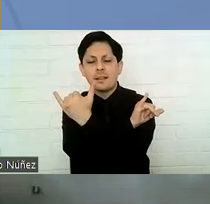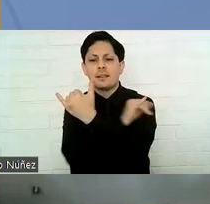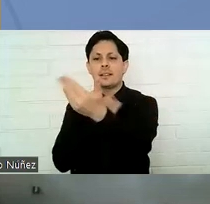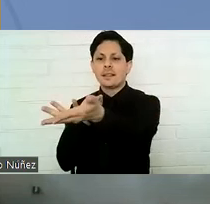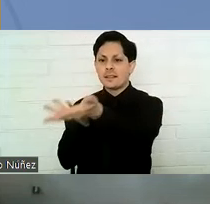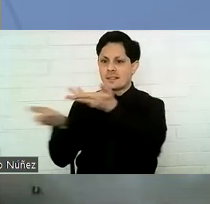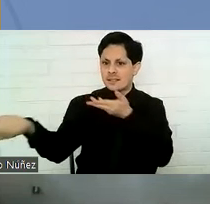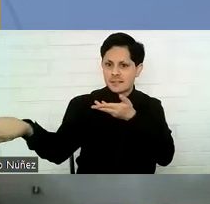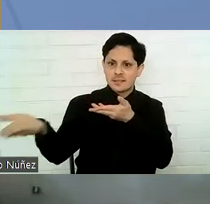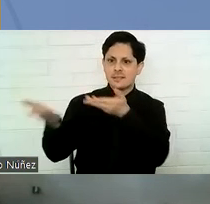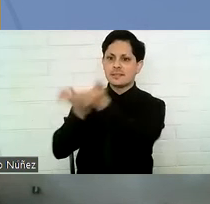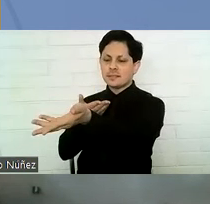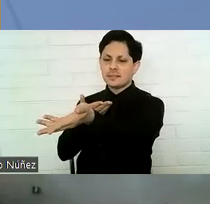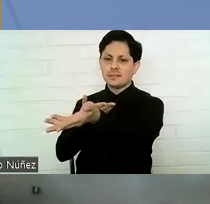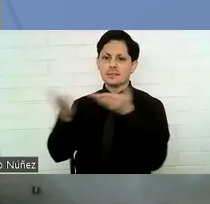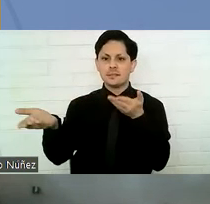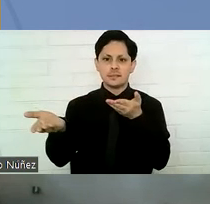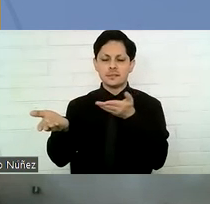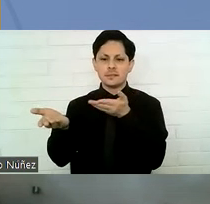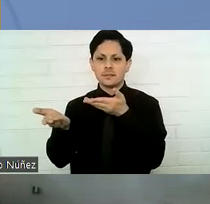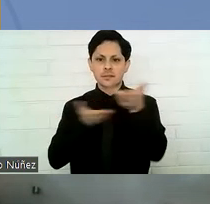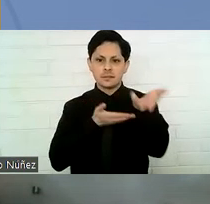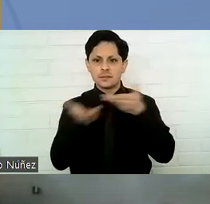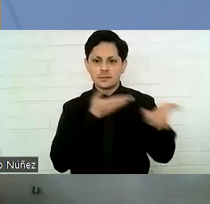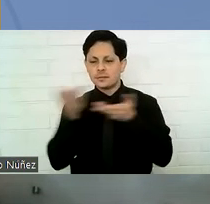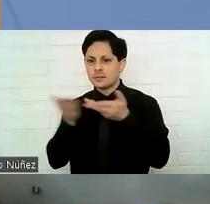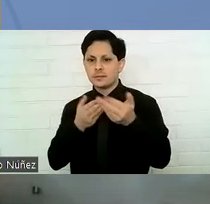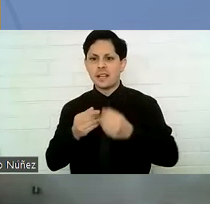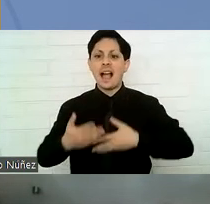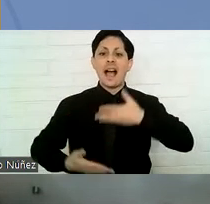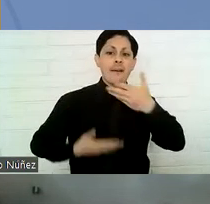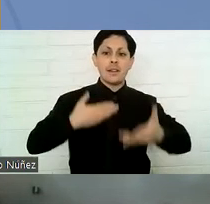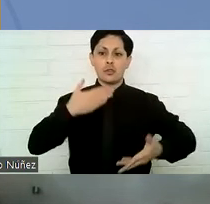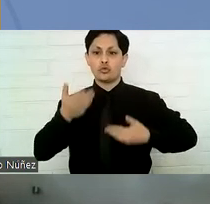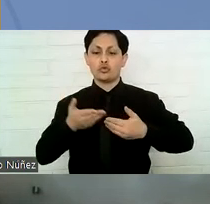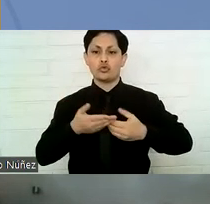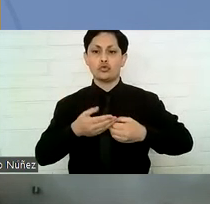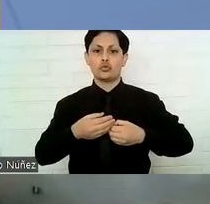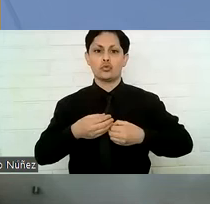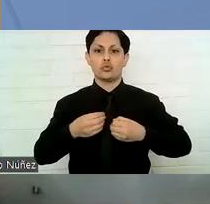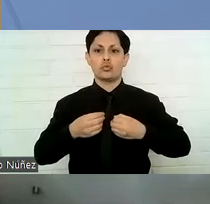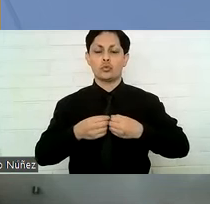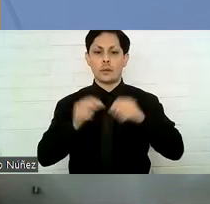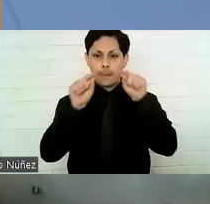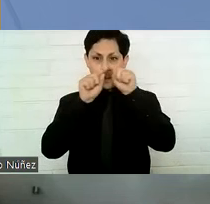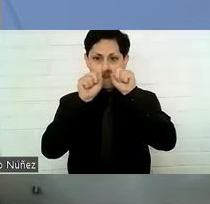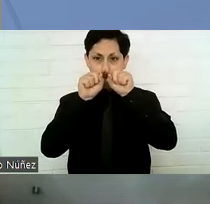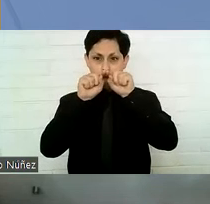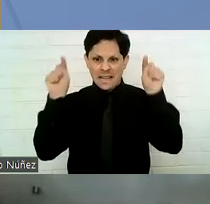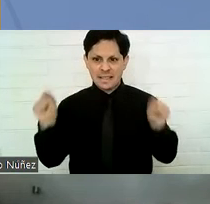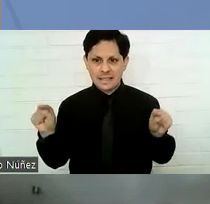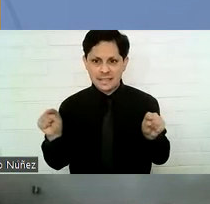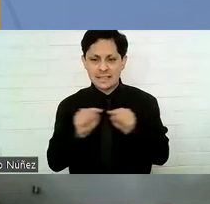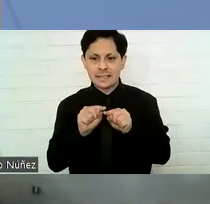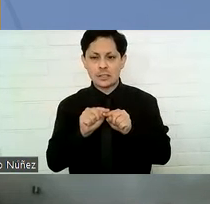estos hábitos producto justamente de esa dinámica y matriz compleja.